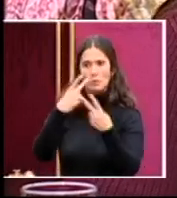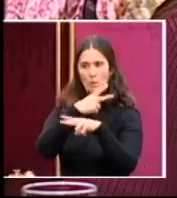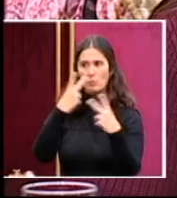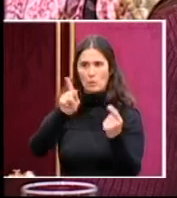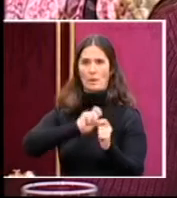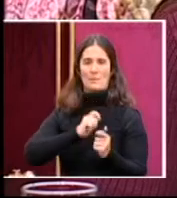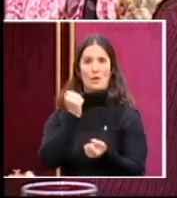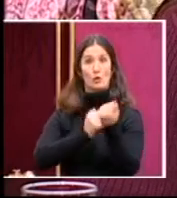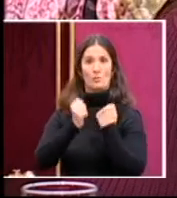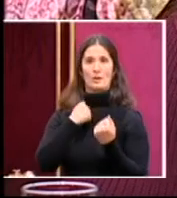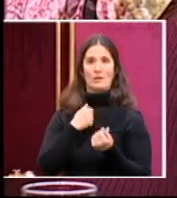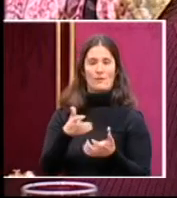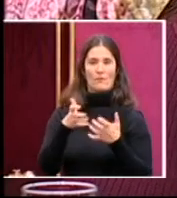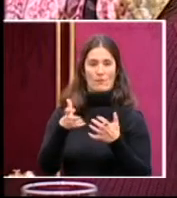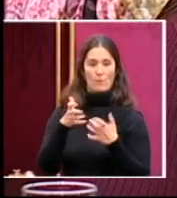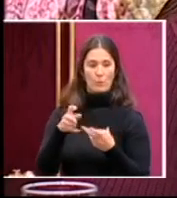favorecerá.